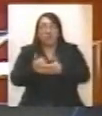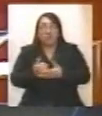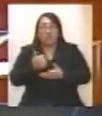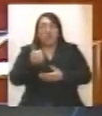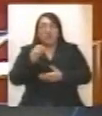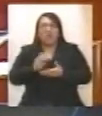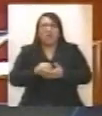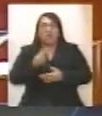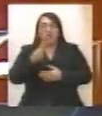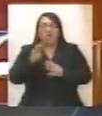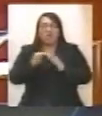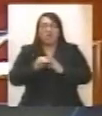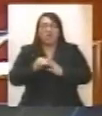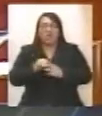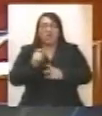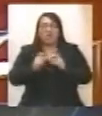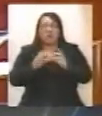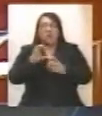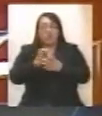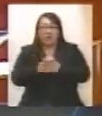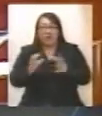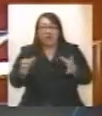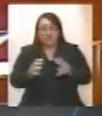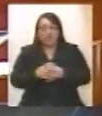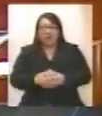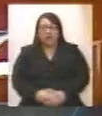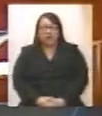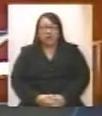a más de 2 millones de compatriotas.